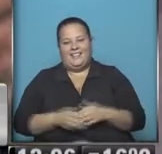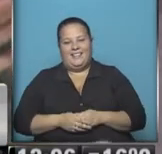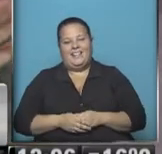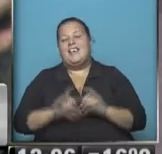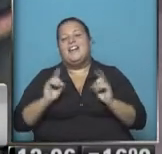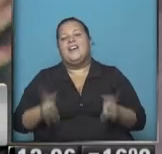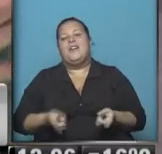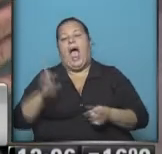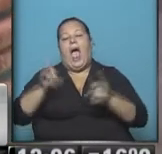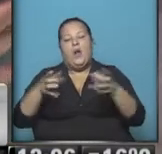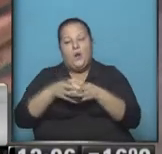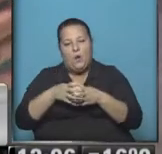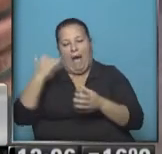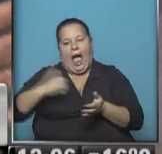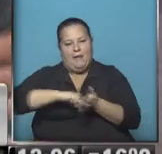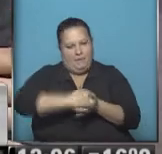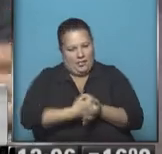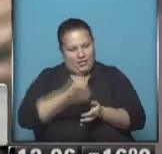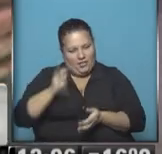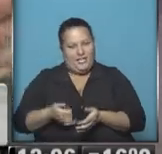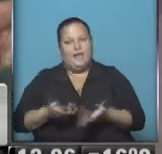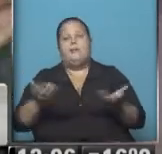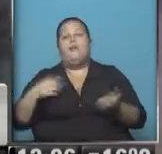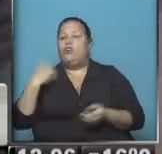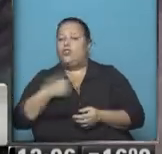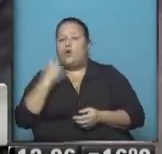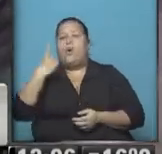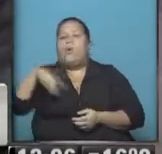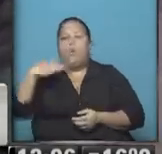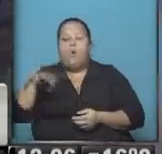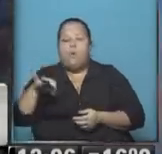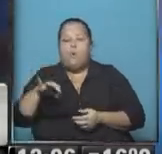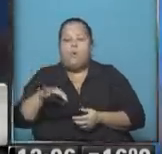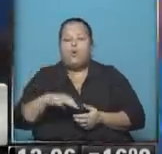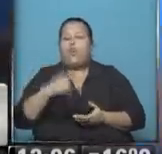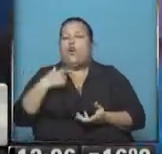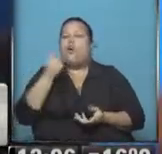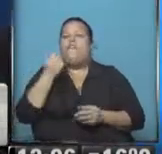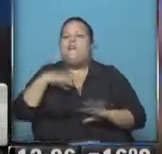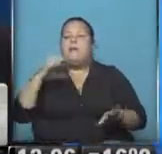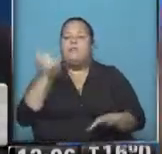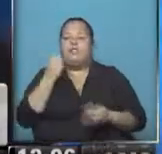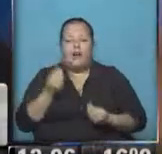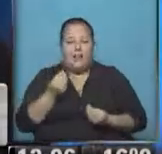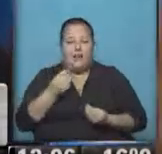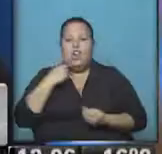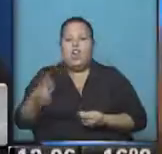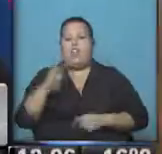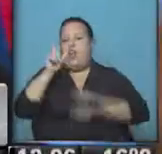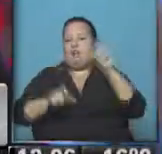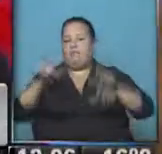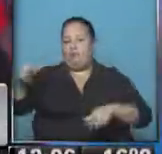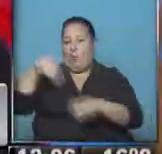a pesar de que en algunos lugares haya presiones, ¿sí? Pero nosotros lo único que vale es lo que dijo el